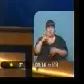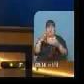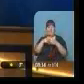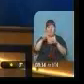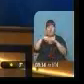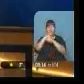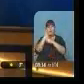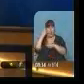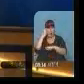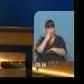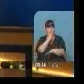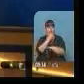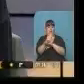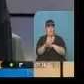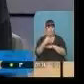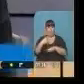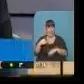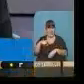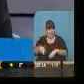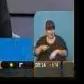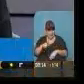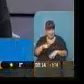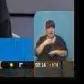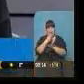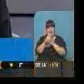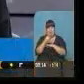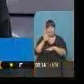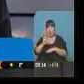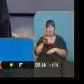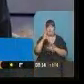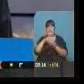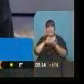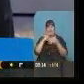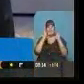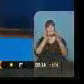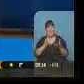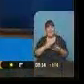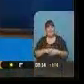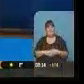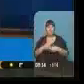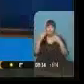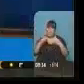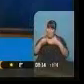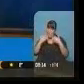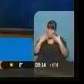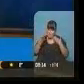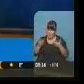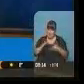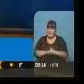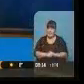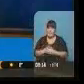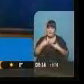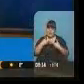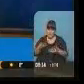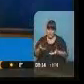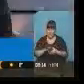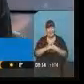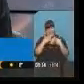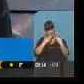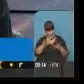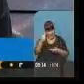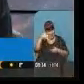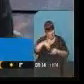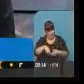parlasur representante de la república argentina representante de la provincia de salta como le va muy bien muchas gracias por esta invitación gracias